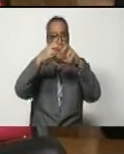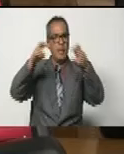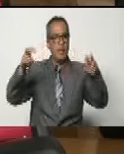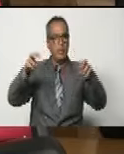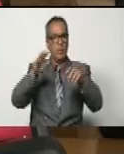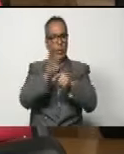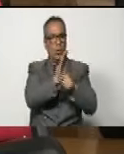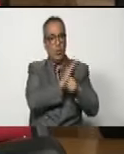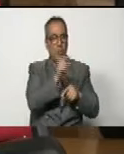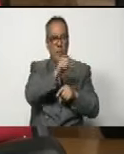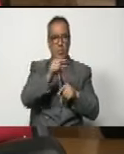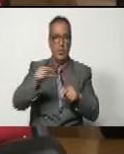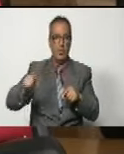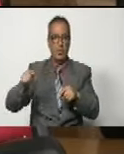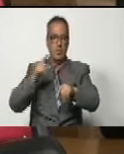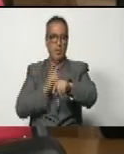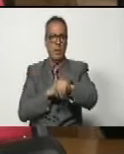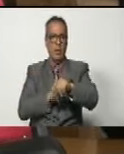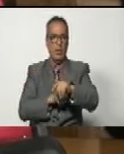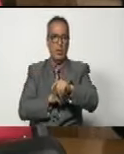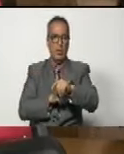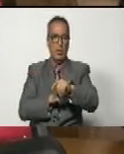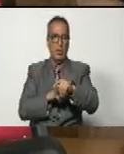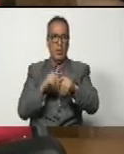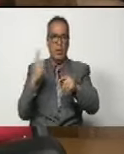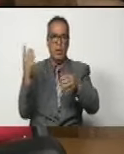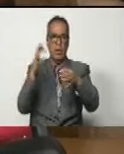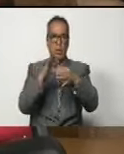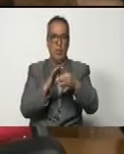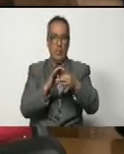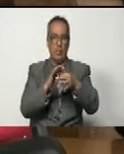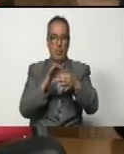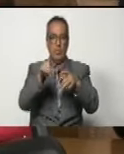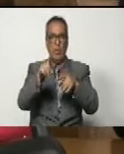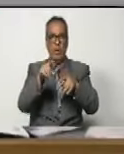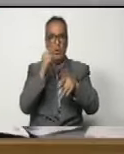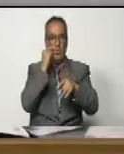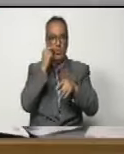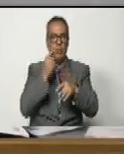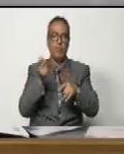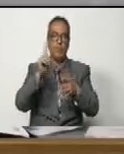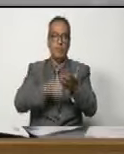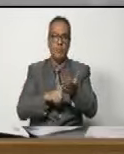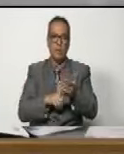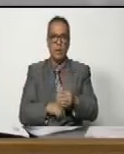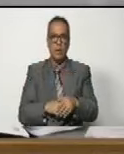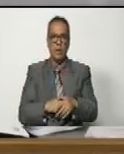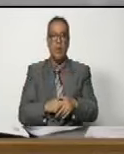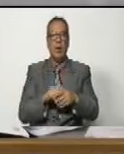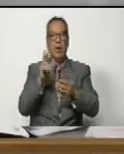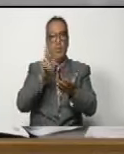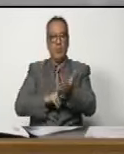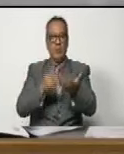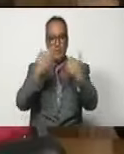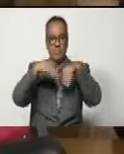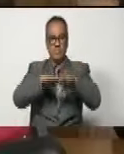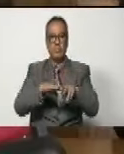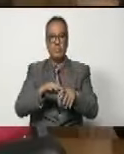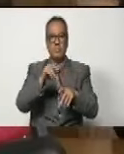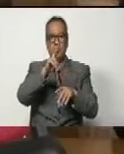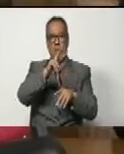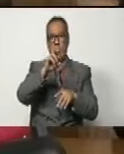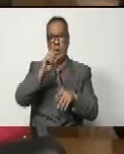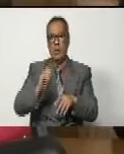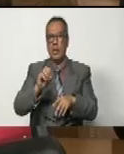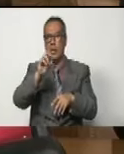Epígrafe. Cuidado de personas en situaciones de dependencia. Es todo, vicepresidente. En consideración. Aprobado. Siguiente.